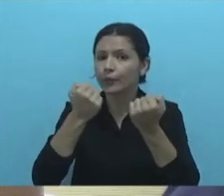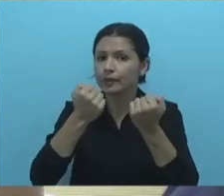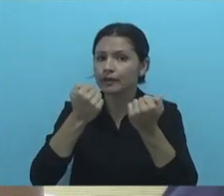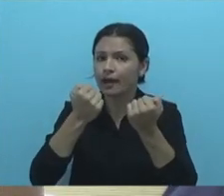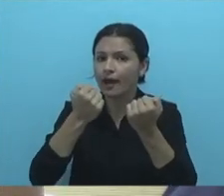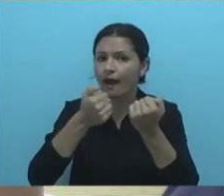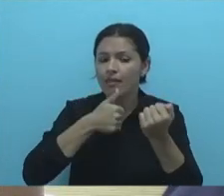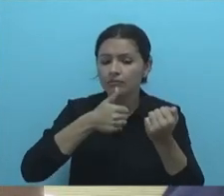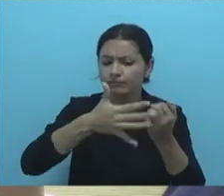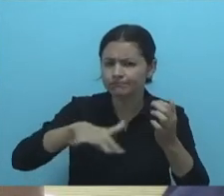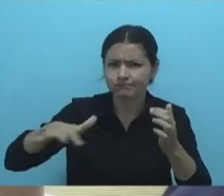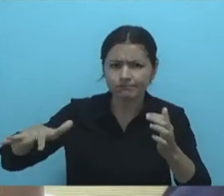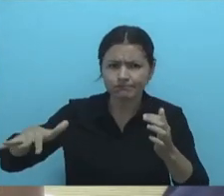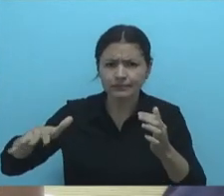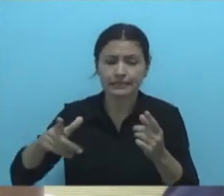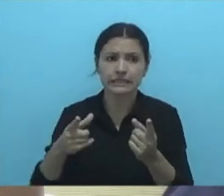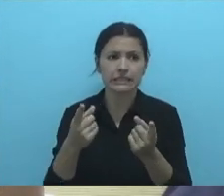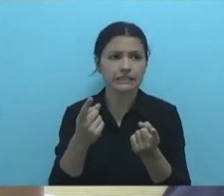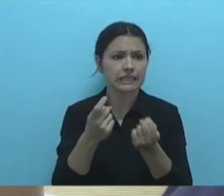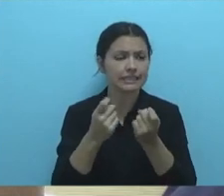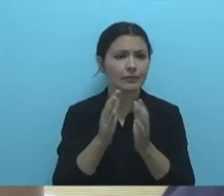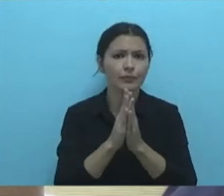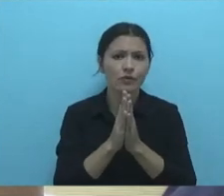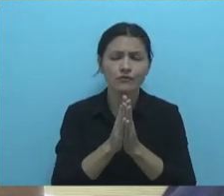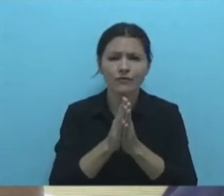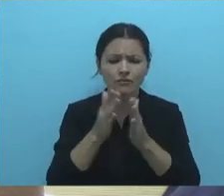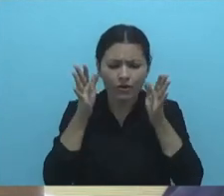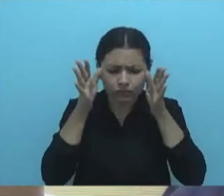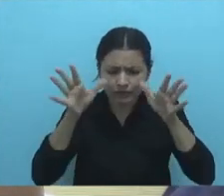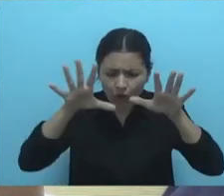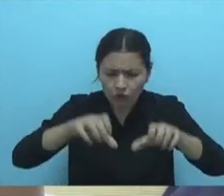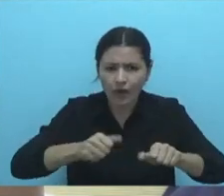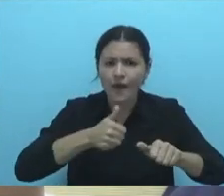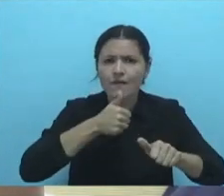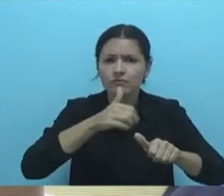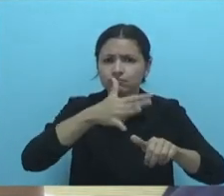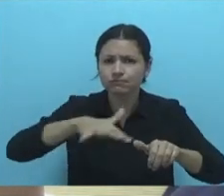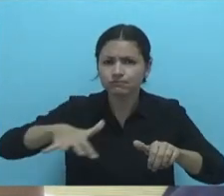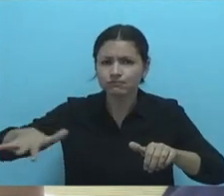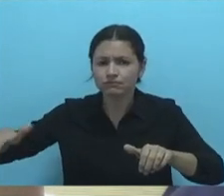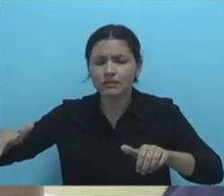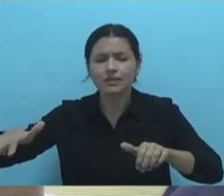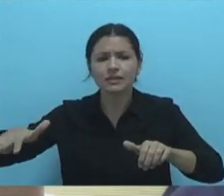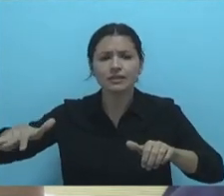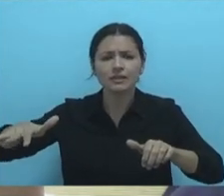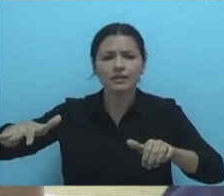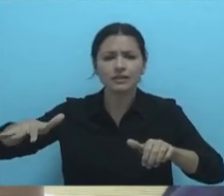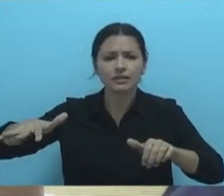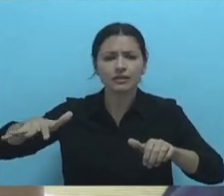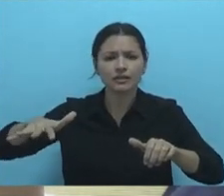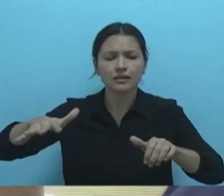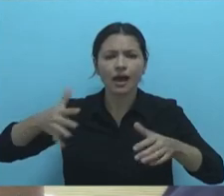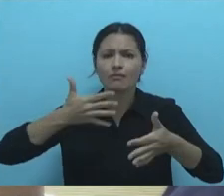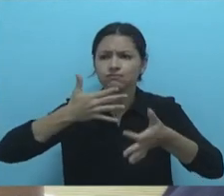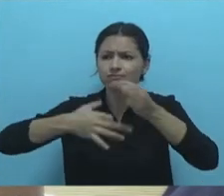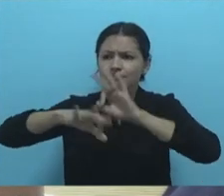la imprescindible soberanía sobre el río Paraná es la vía troncal más importante de